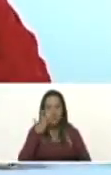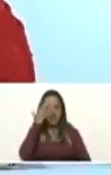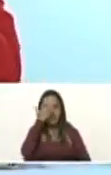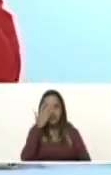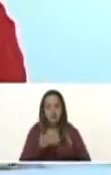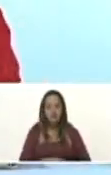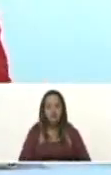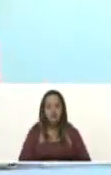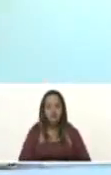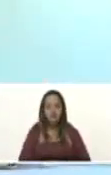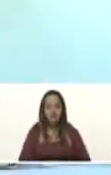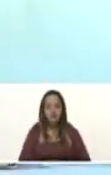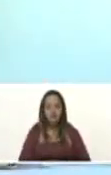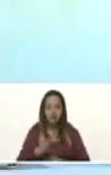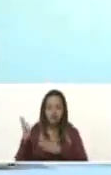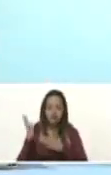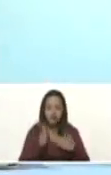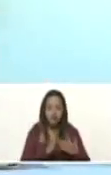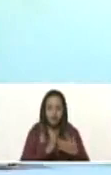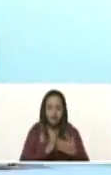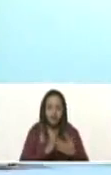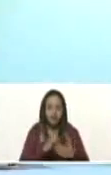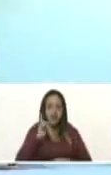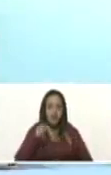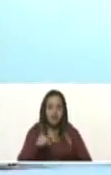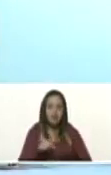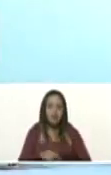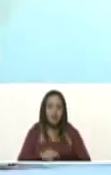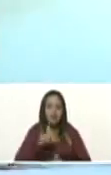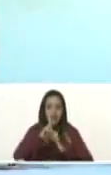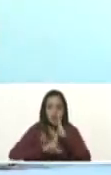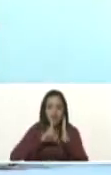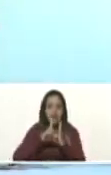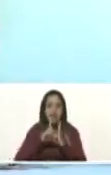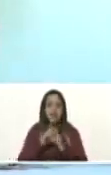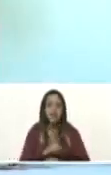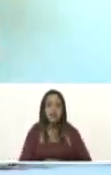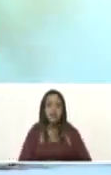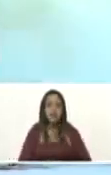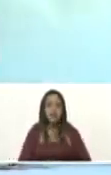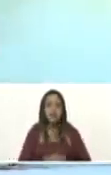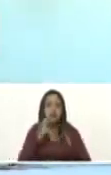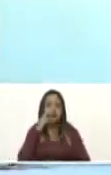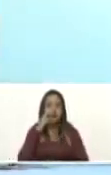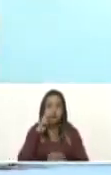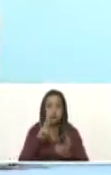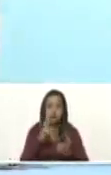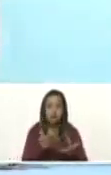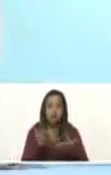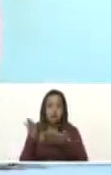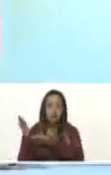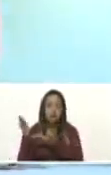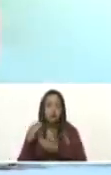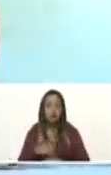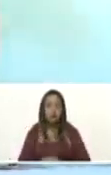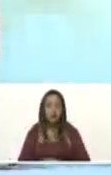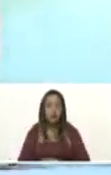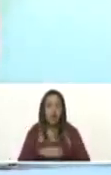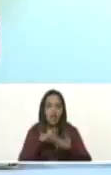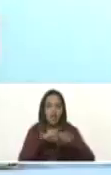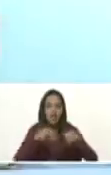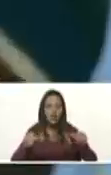Y aquí me llegan de Sri Lanka. Mira esta hermosura. Sri Lanka, la tierra de los elefantes,